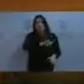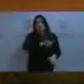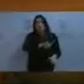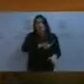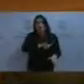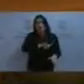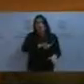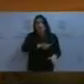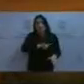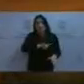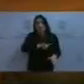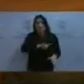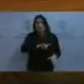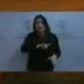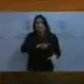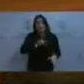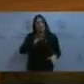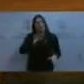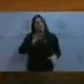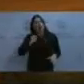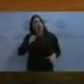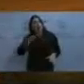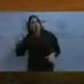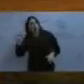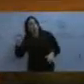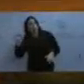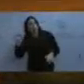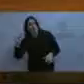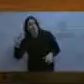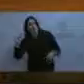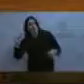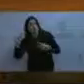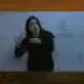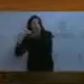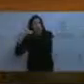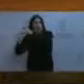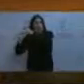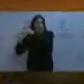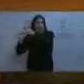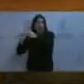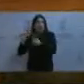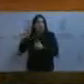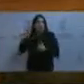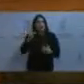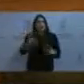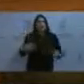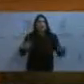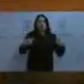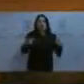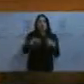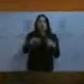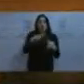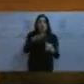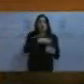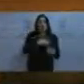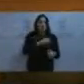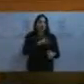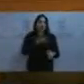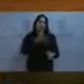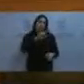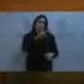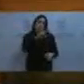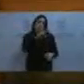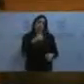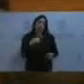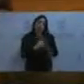liberados de sus cadenas, y que ya sus socios pretendidos Señor Suárez, le ruego que